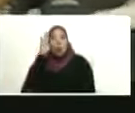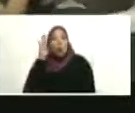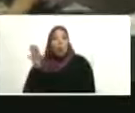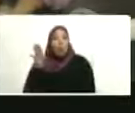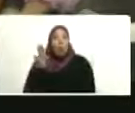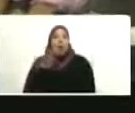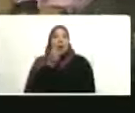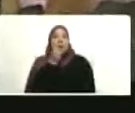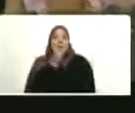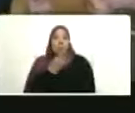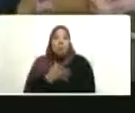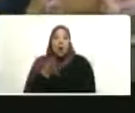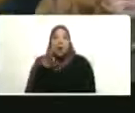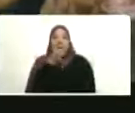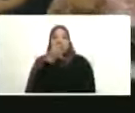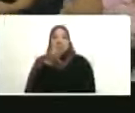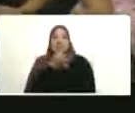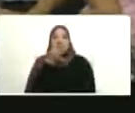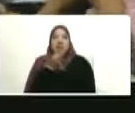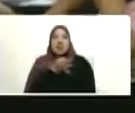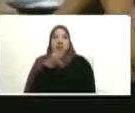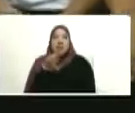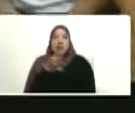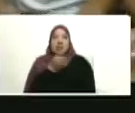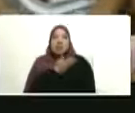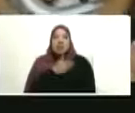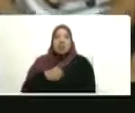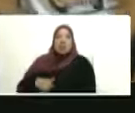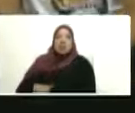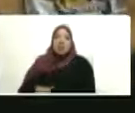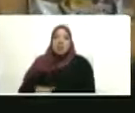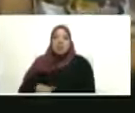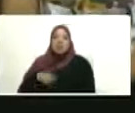Buenas tardes. Sí. Presidente, soy